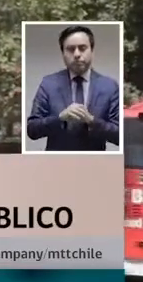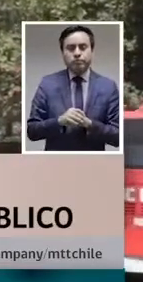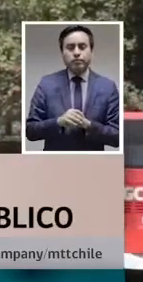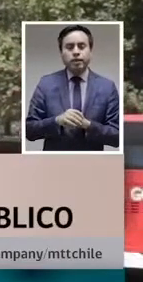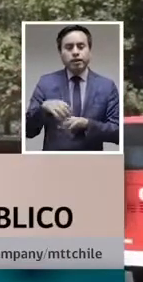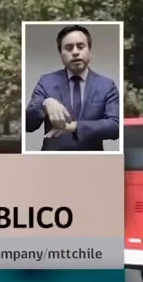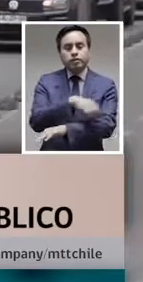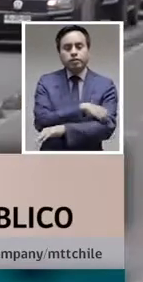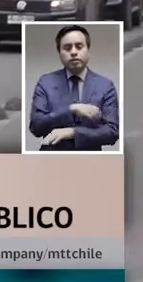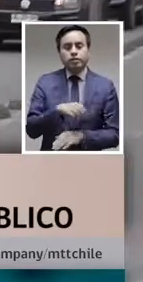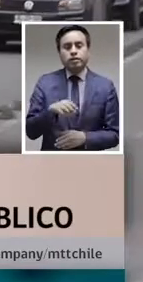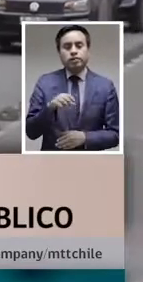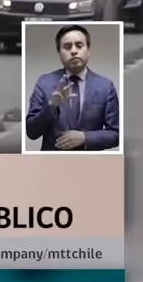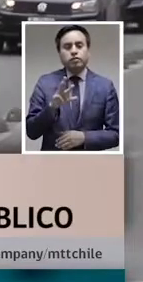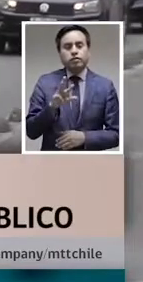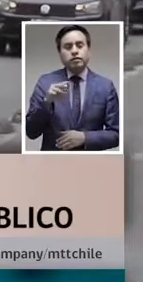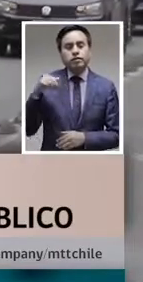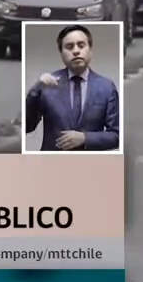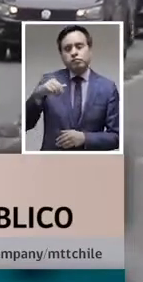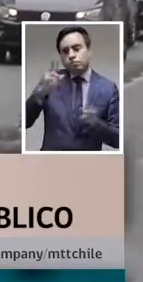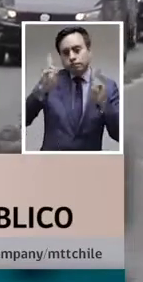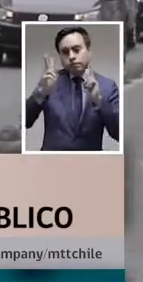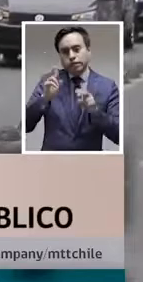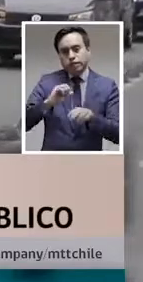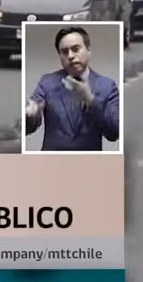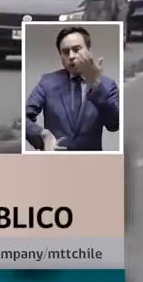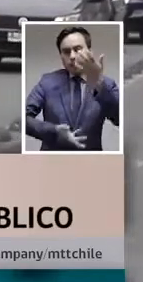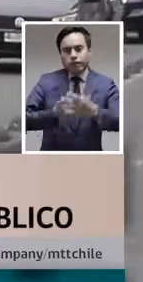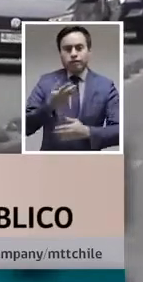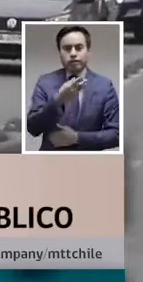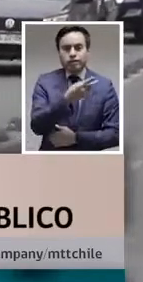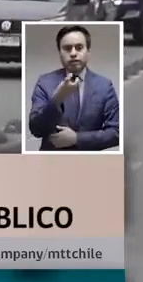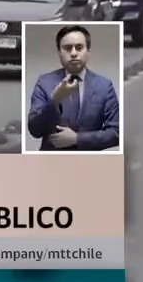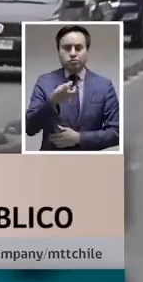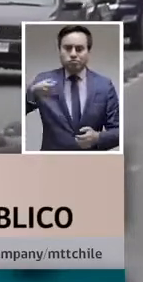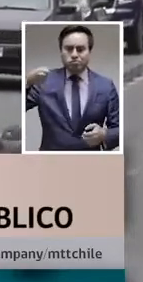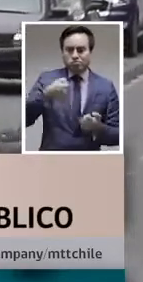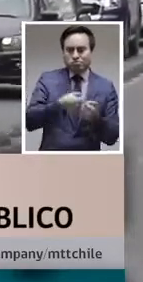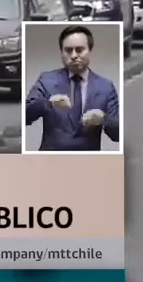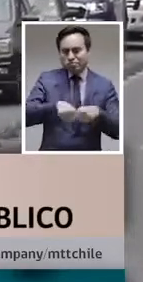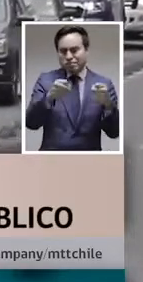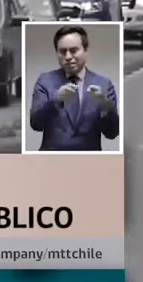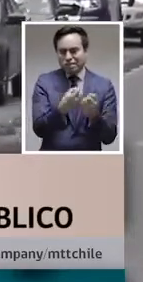en regiones, 9 buses quemados, más de 300 buses vandalizados,